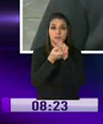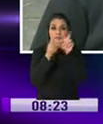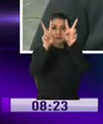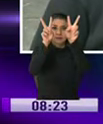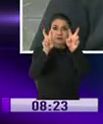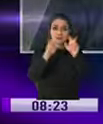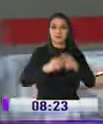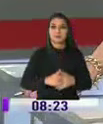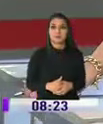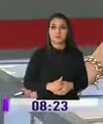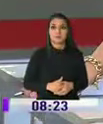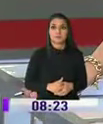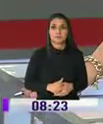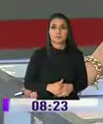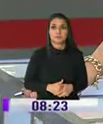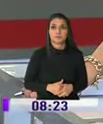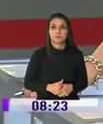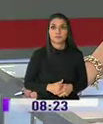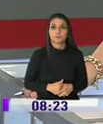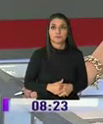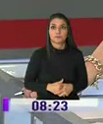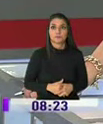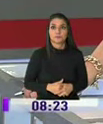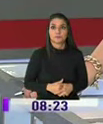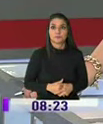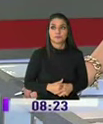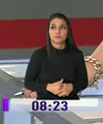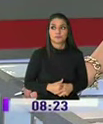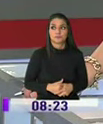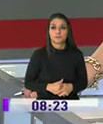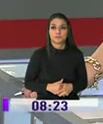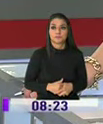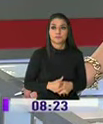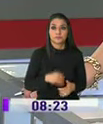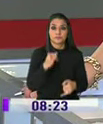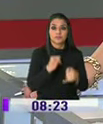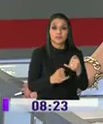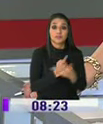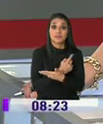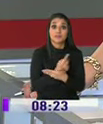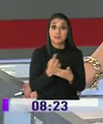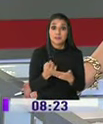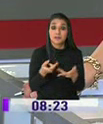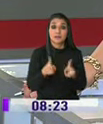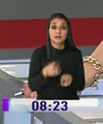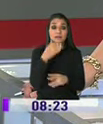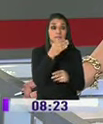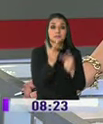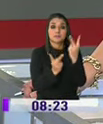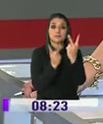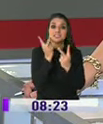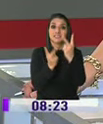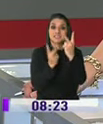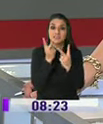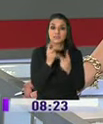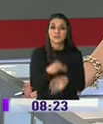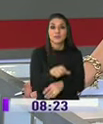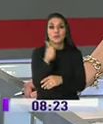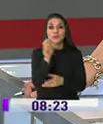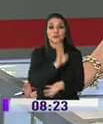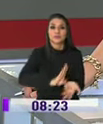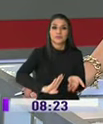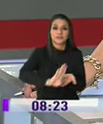vamos a contarles que en este fin de semana vamos a estar también nosotros visitando otro de los barrios de nuestra